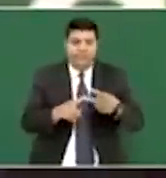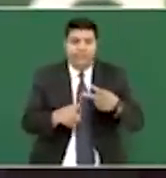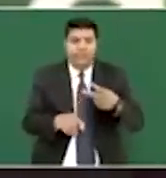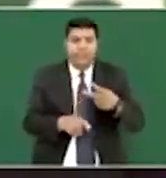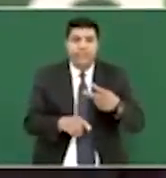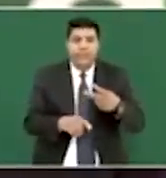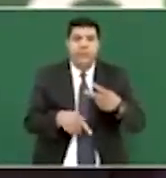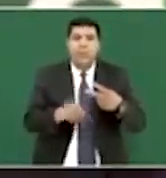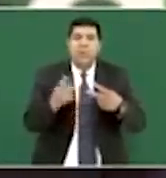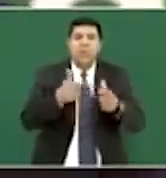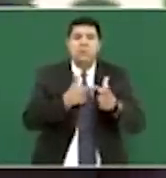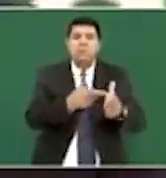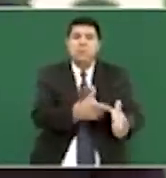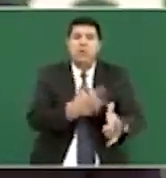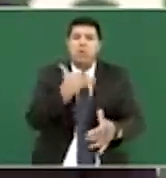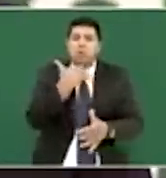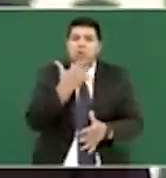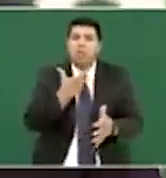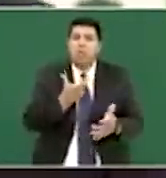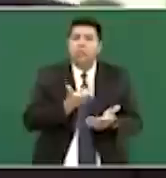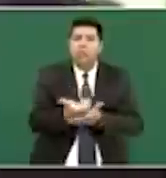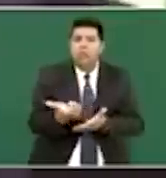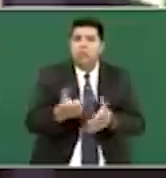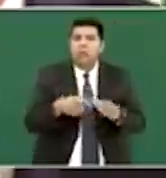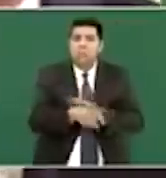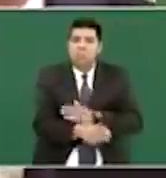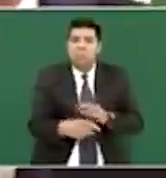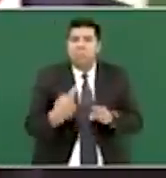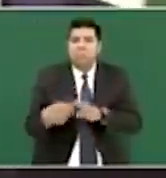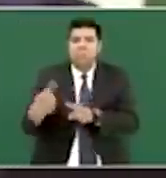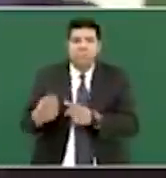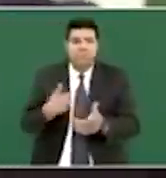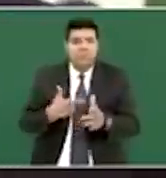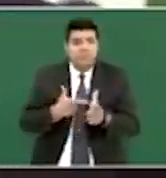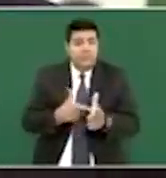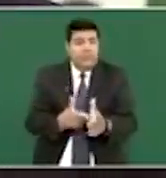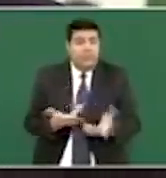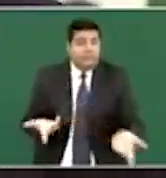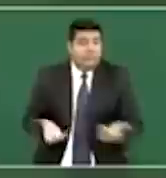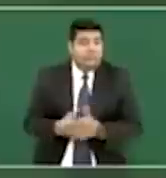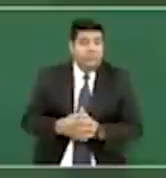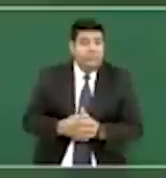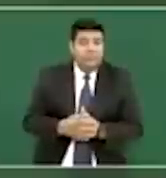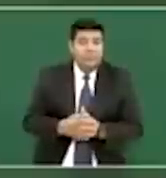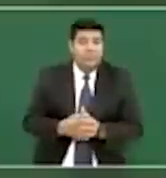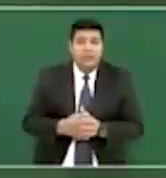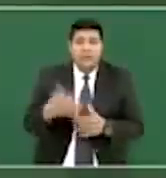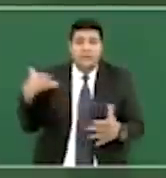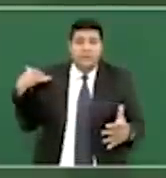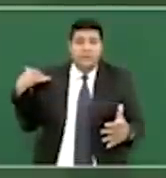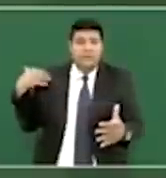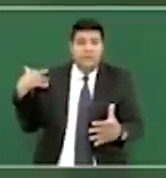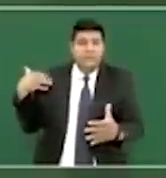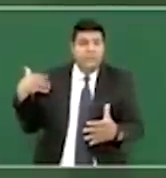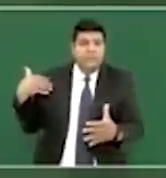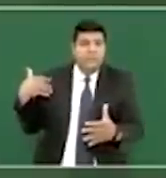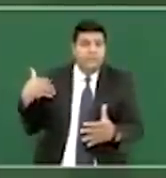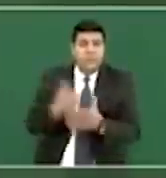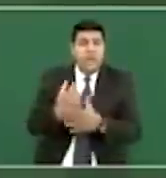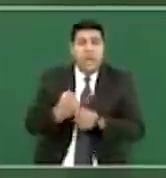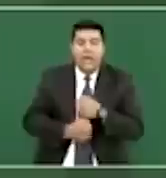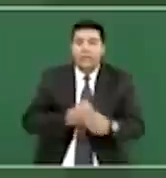la opacidad durante todo el periodo neoliberal.